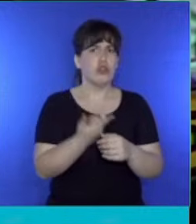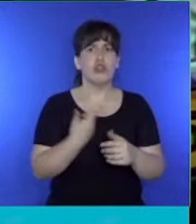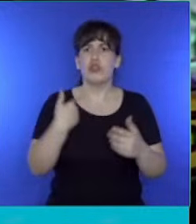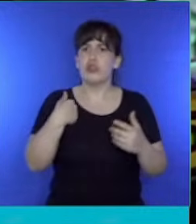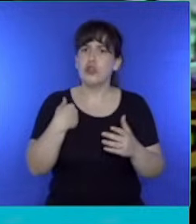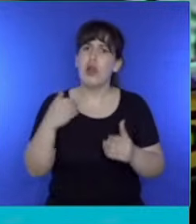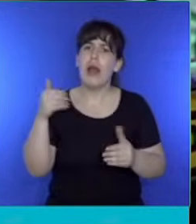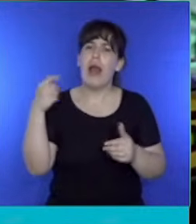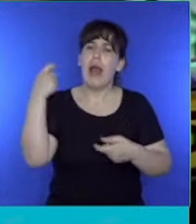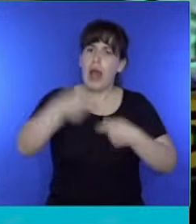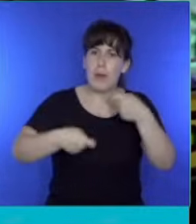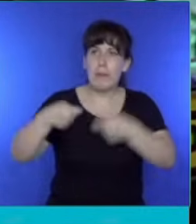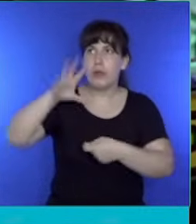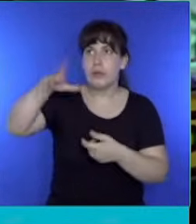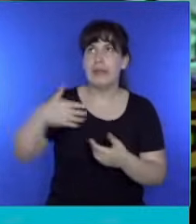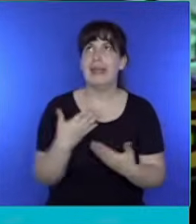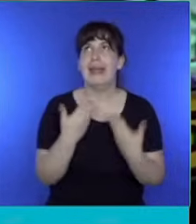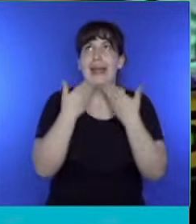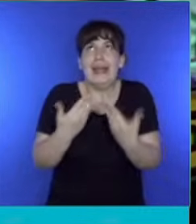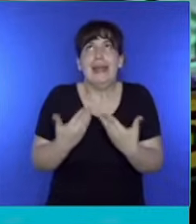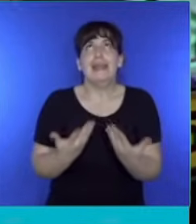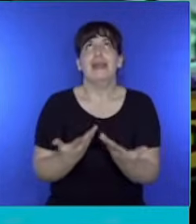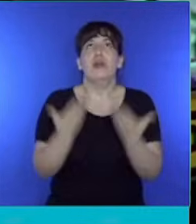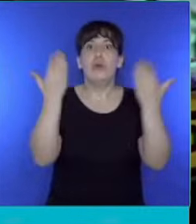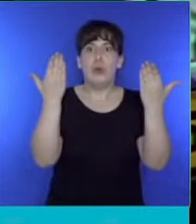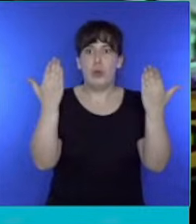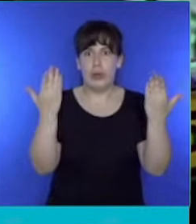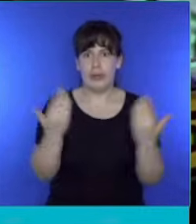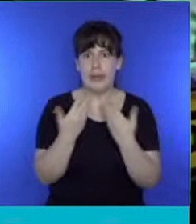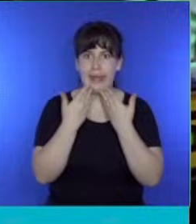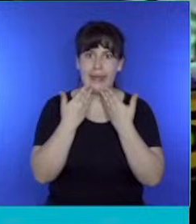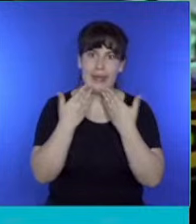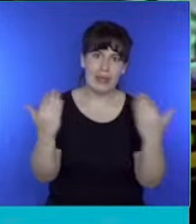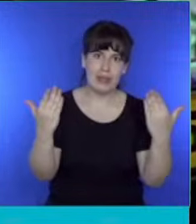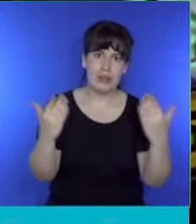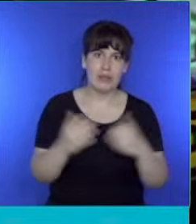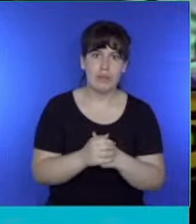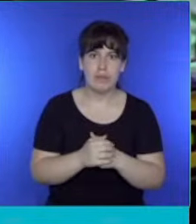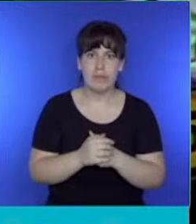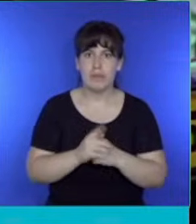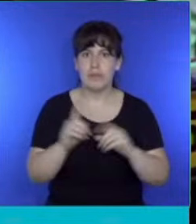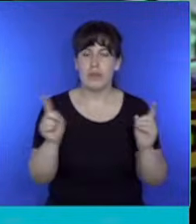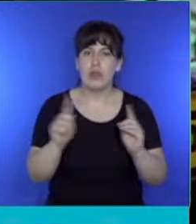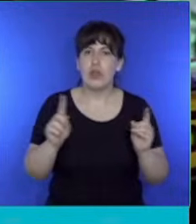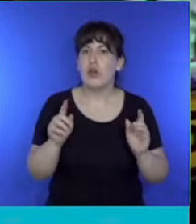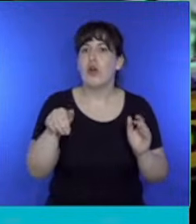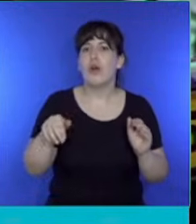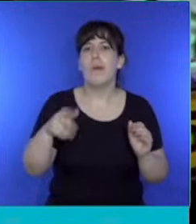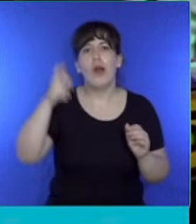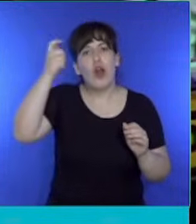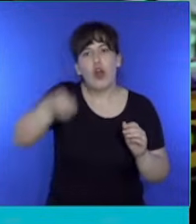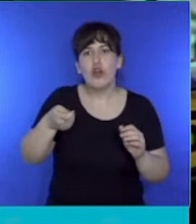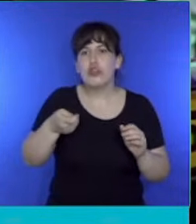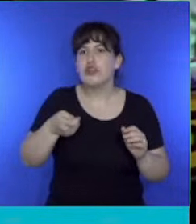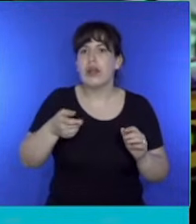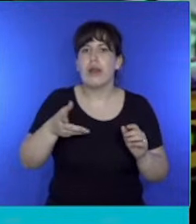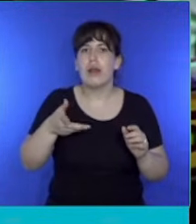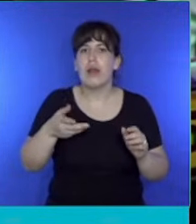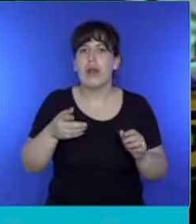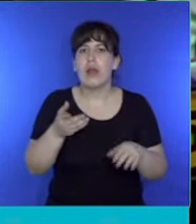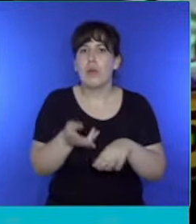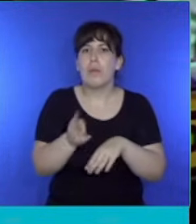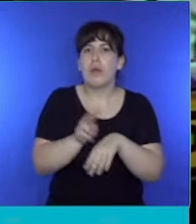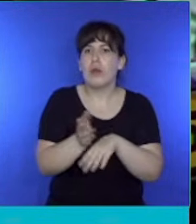provincia que, gracias al cielo, y no a las fuerzas del cielo, no es como la Corte Nacional. Es una corte que es